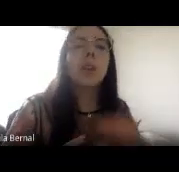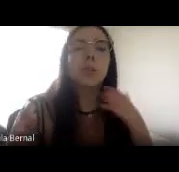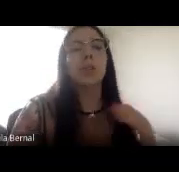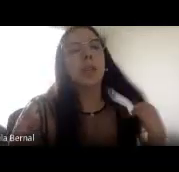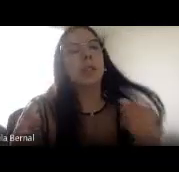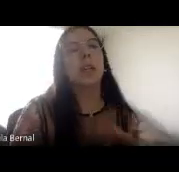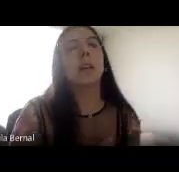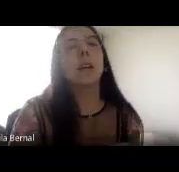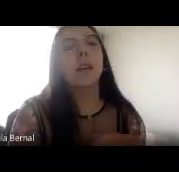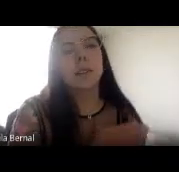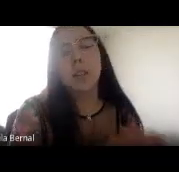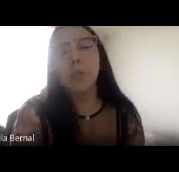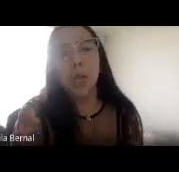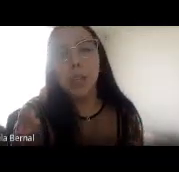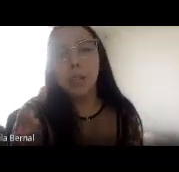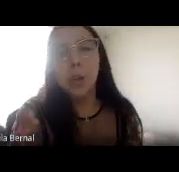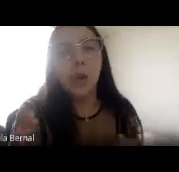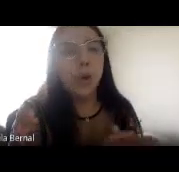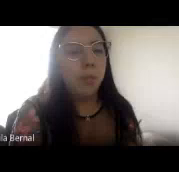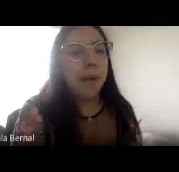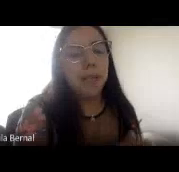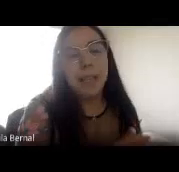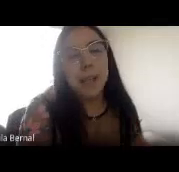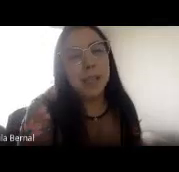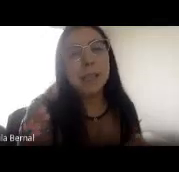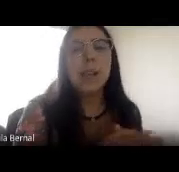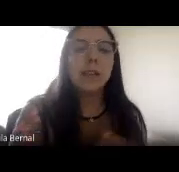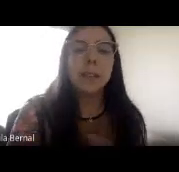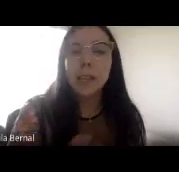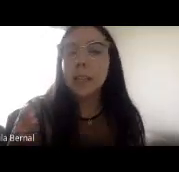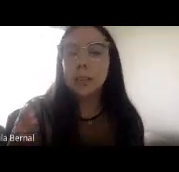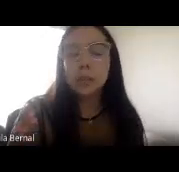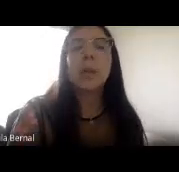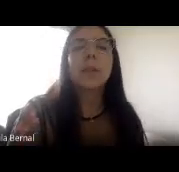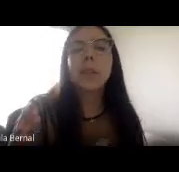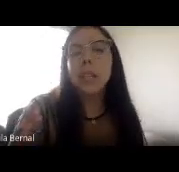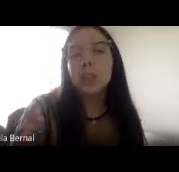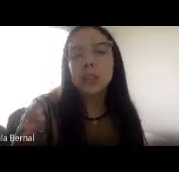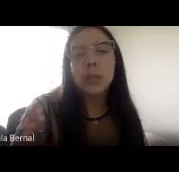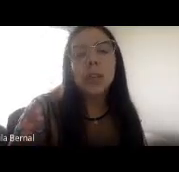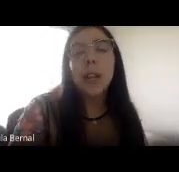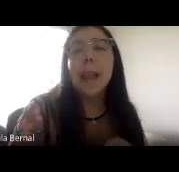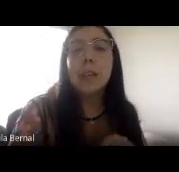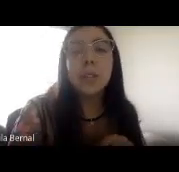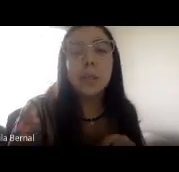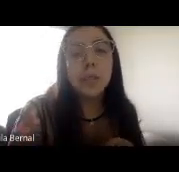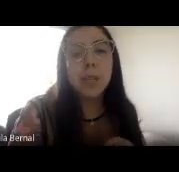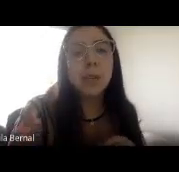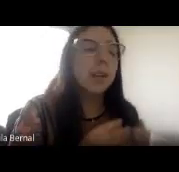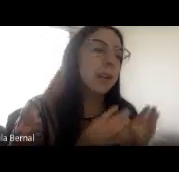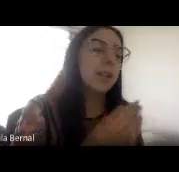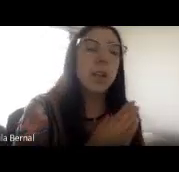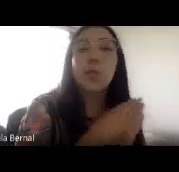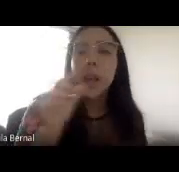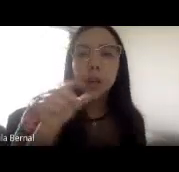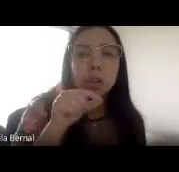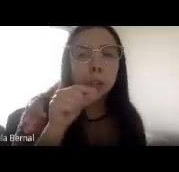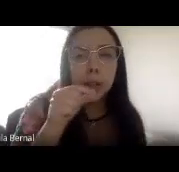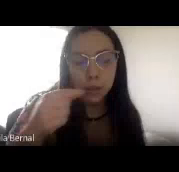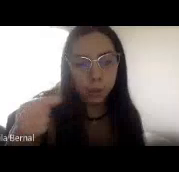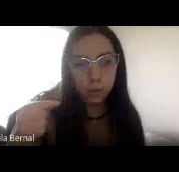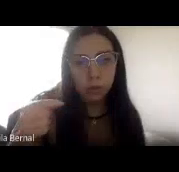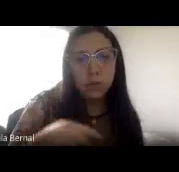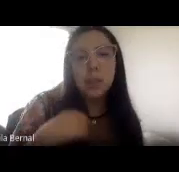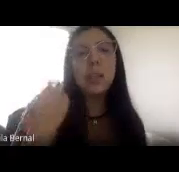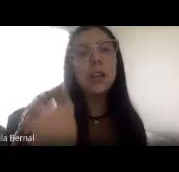tomar una botella de 1 litro o un balde de 10 a 20 litros. Para 1 litro, la dosis mínima es de 1 gota